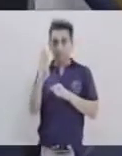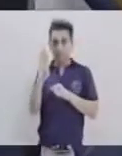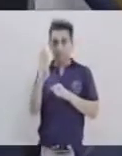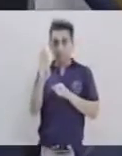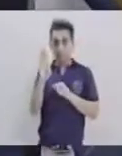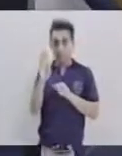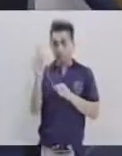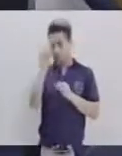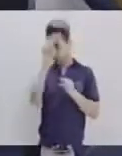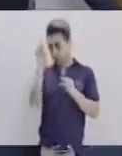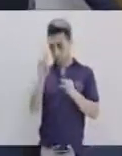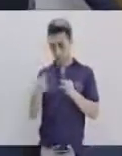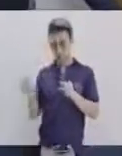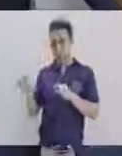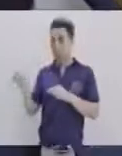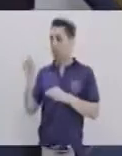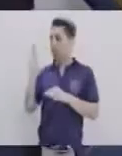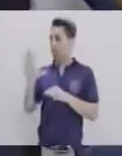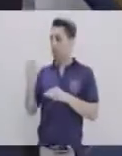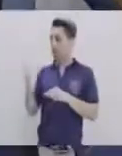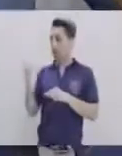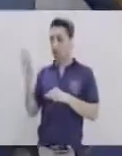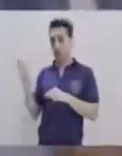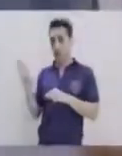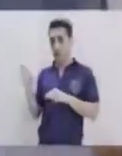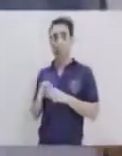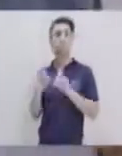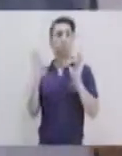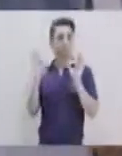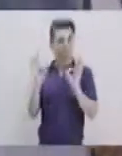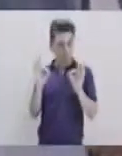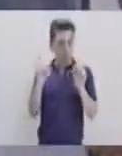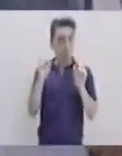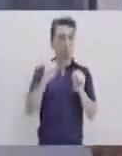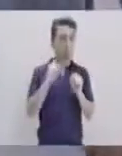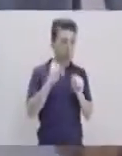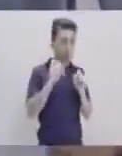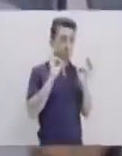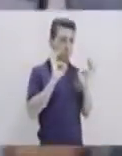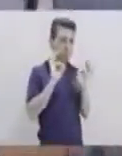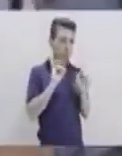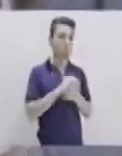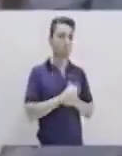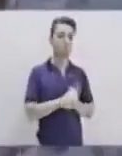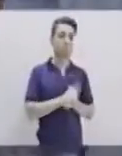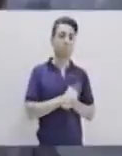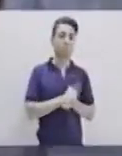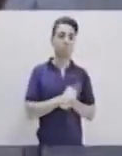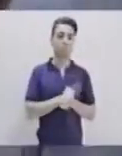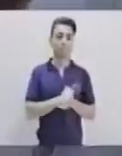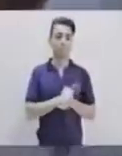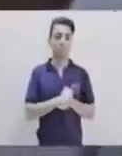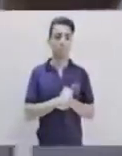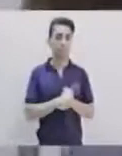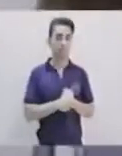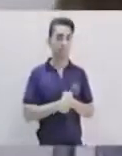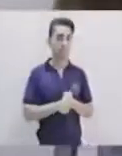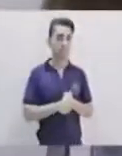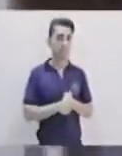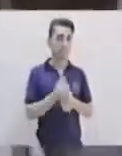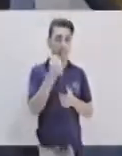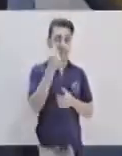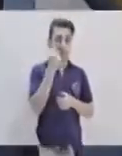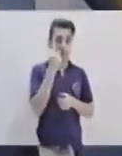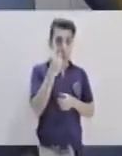y podría ser con 5ab. Muy bien, muy bien. Vas muy bien. Y solo te